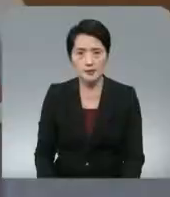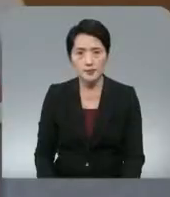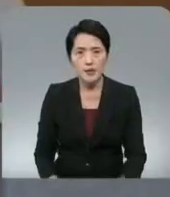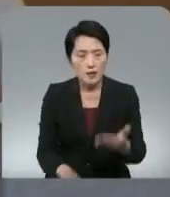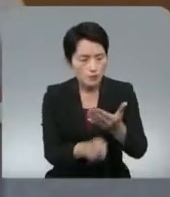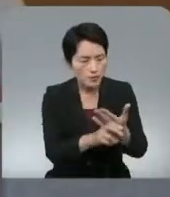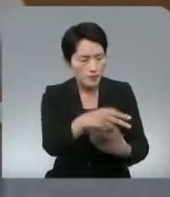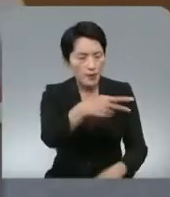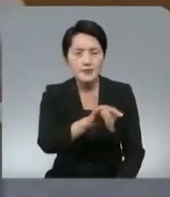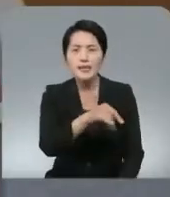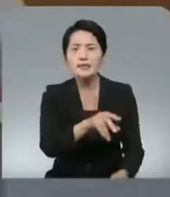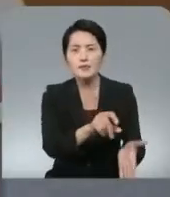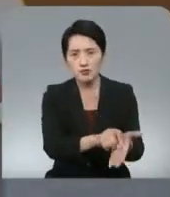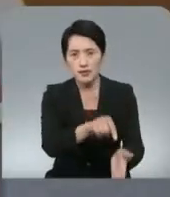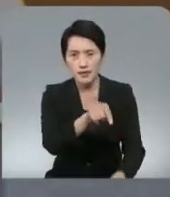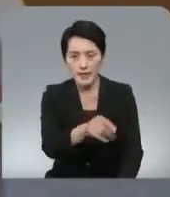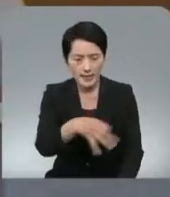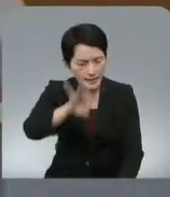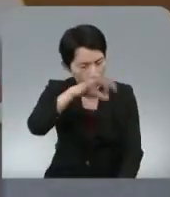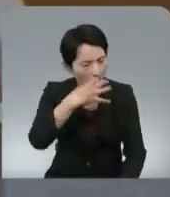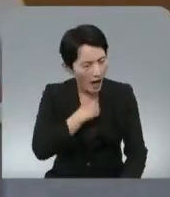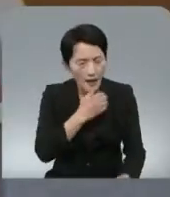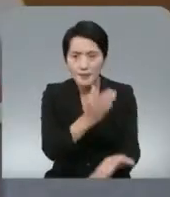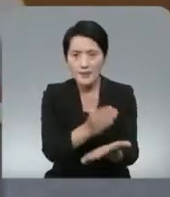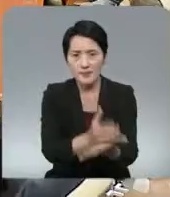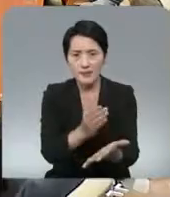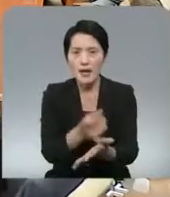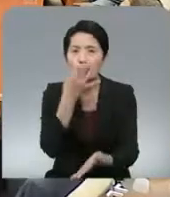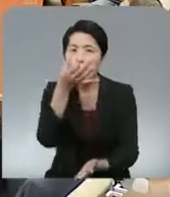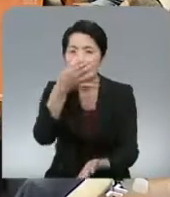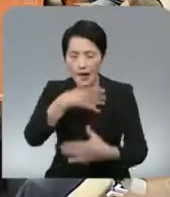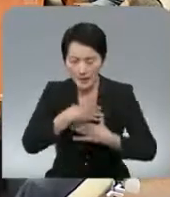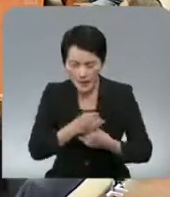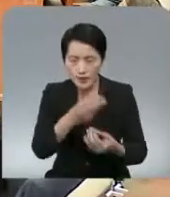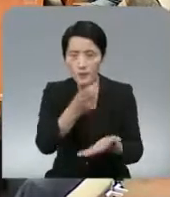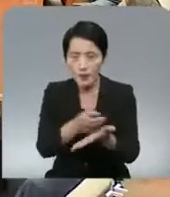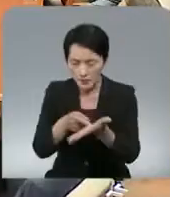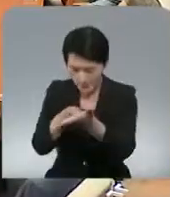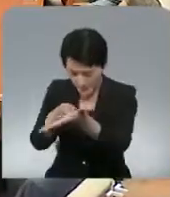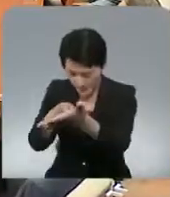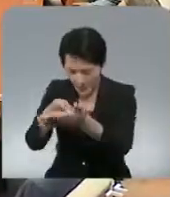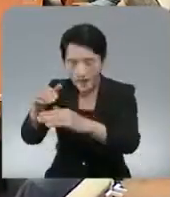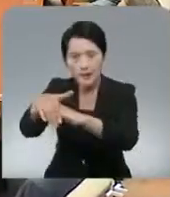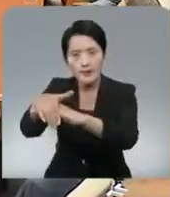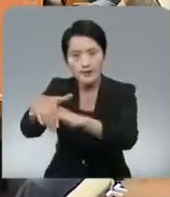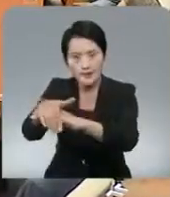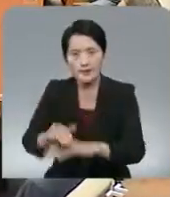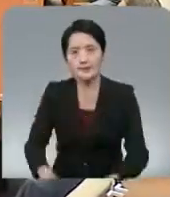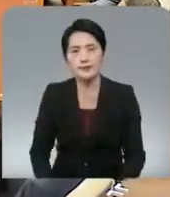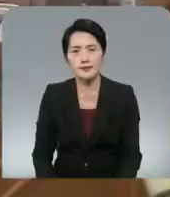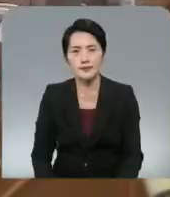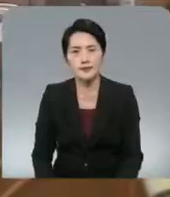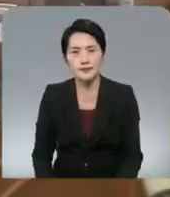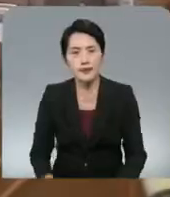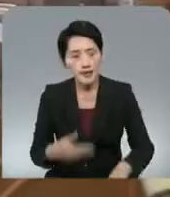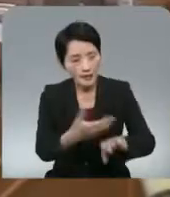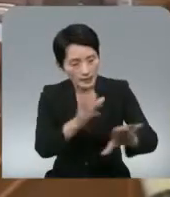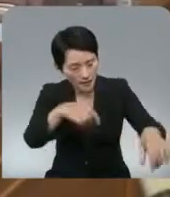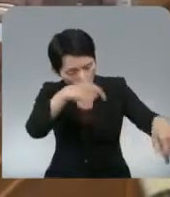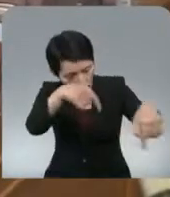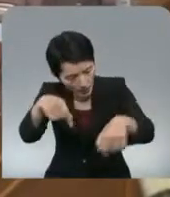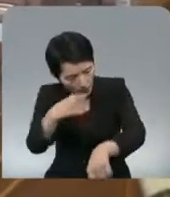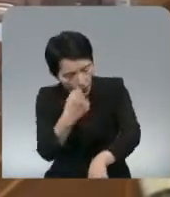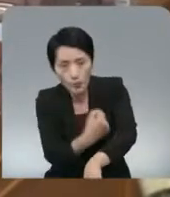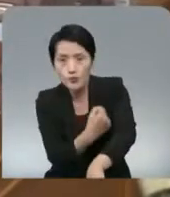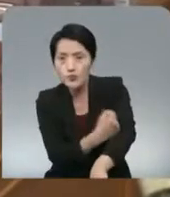social y servicios financieros subrayó que tras garantizar esos factores y al desaparecer la incertidumbre sobre el futuro y la